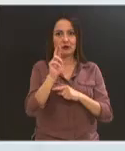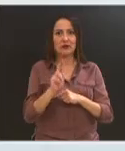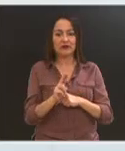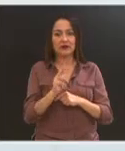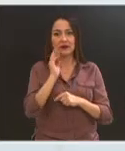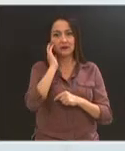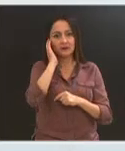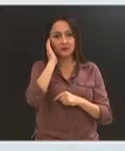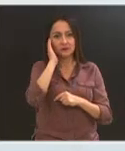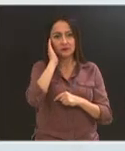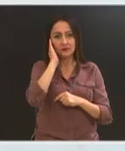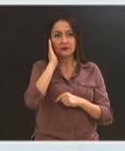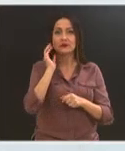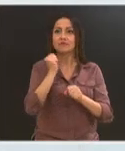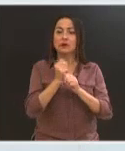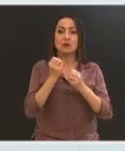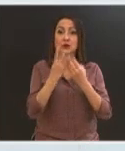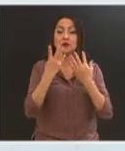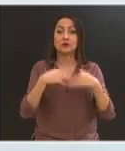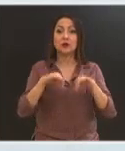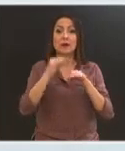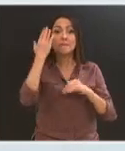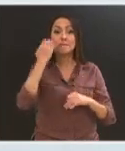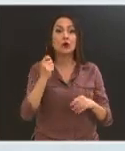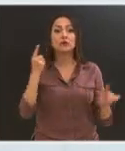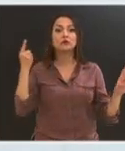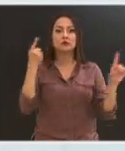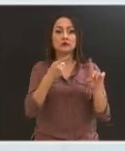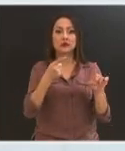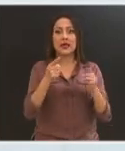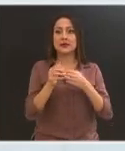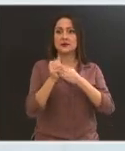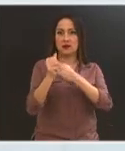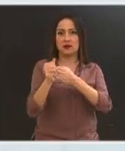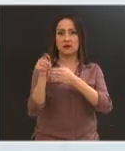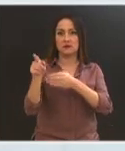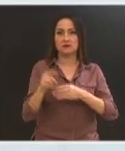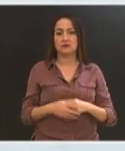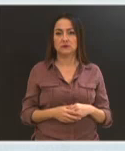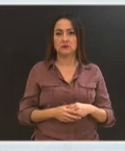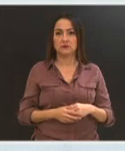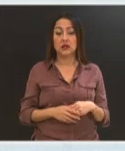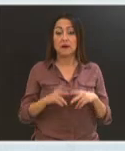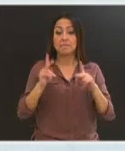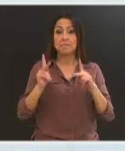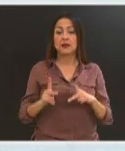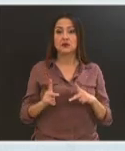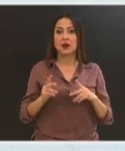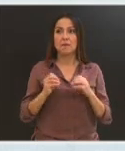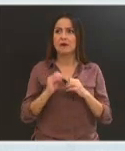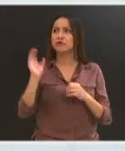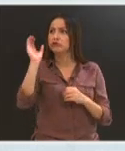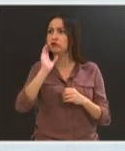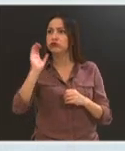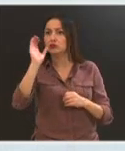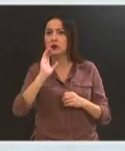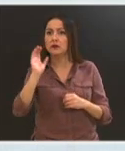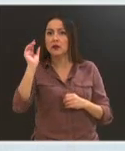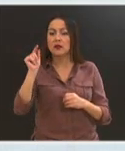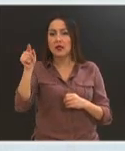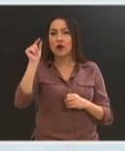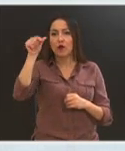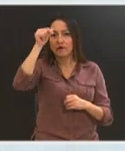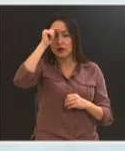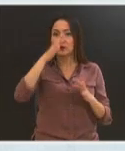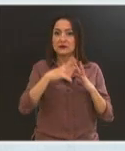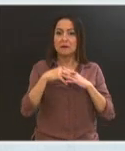es un operativo para nosotros muy importante, sobre todo por el objetivo que es el líder. Es una de las personas que más buscadas por parte del gobierno de los Estados